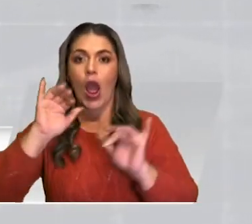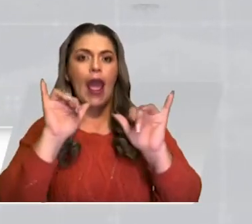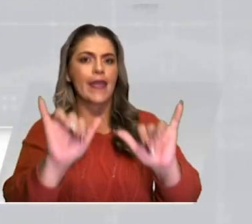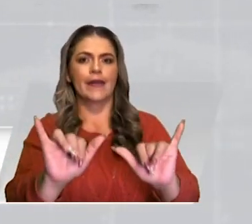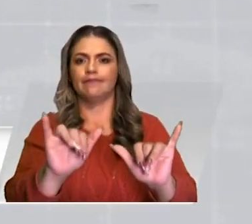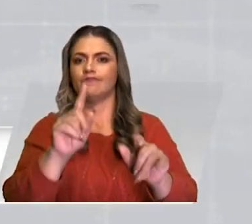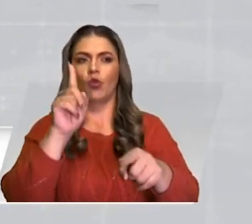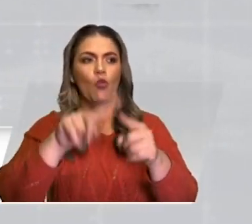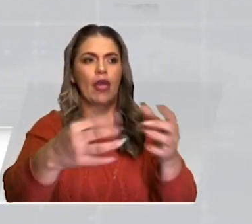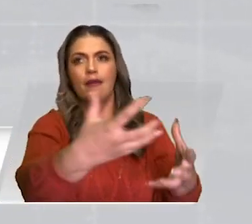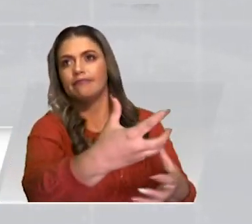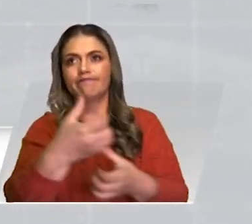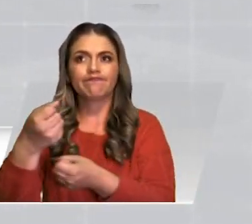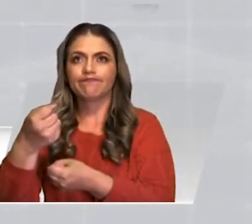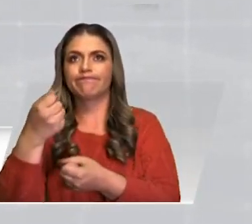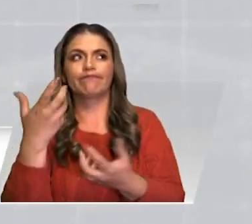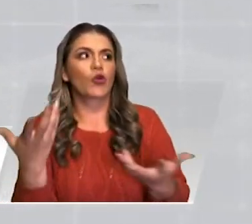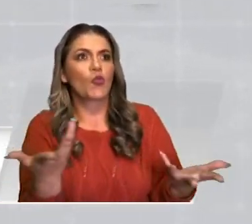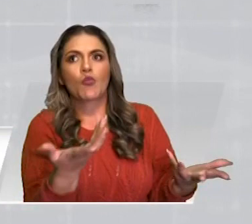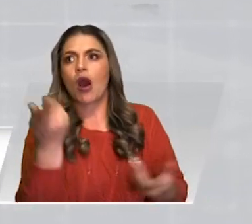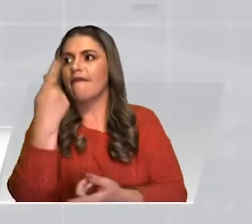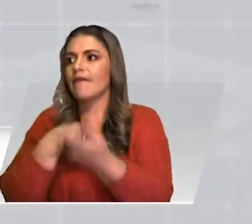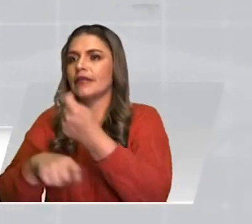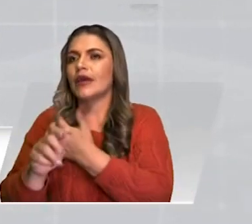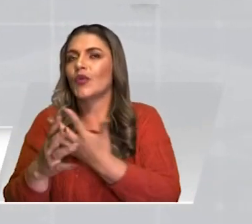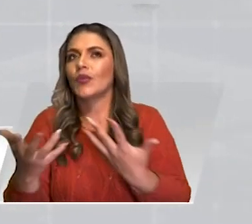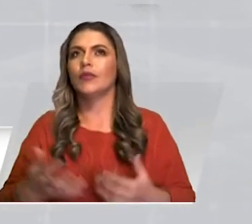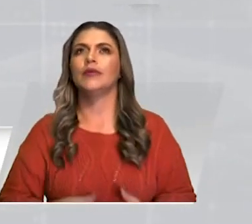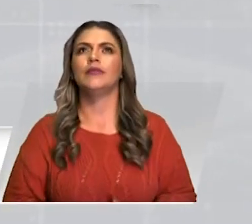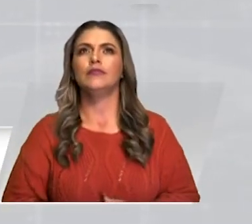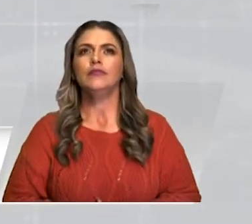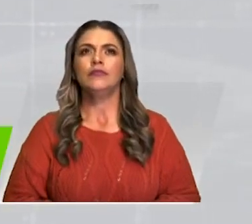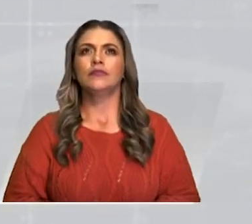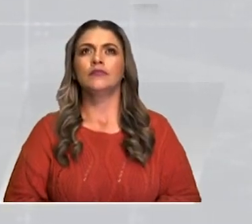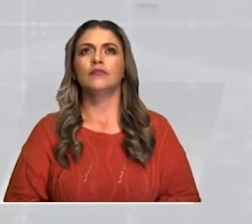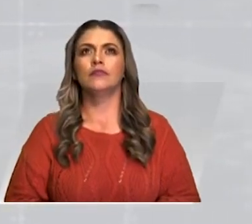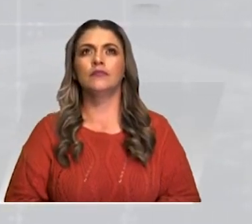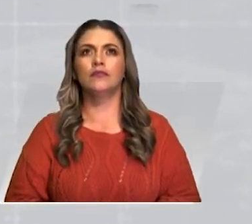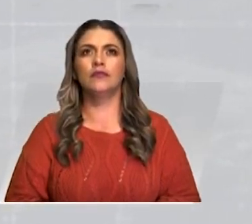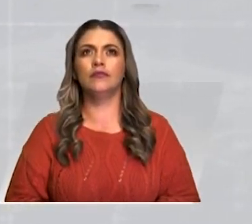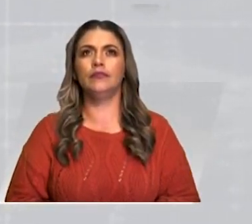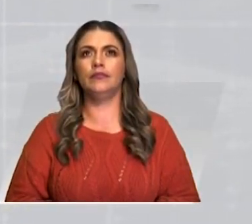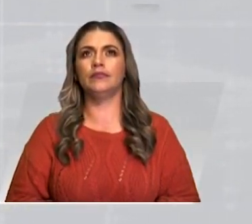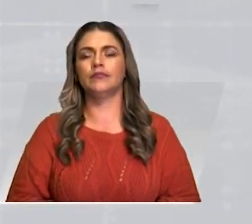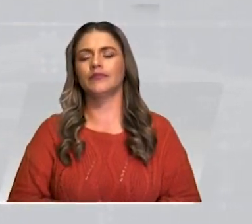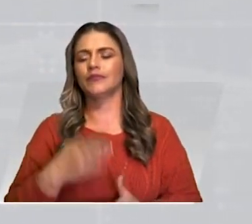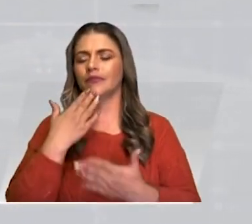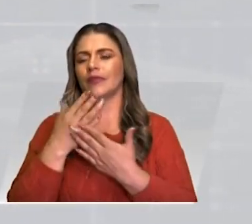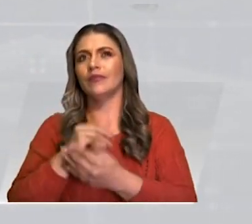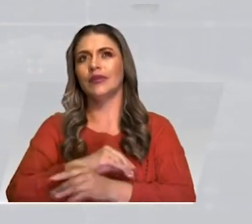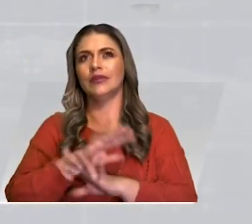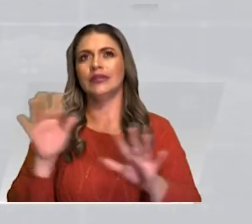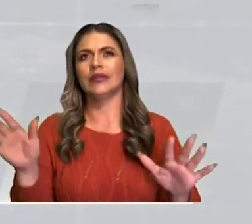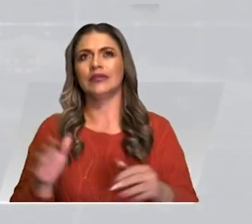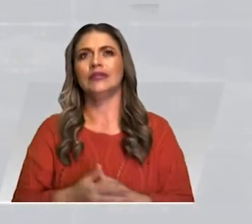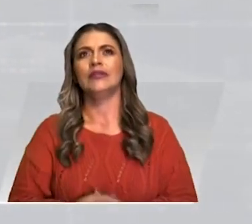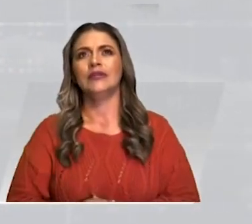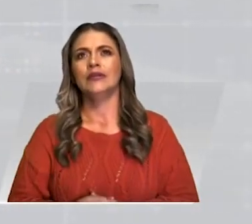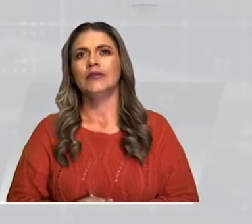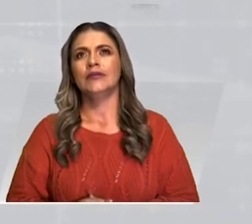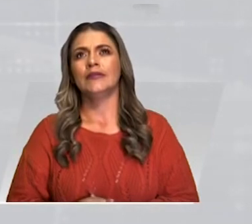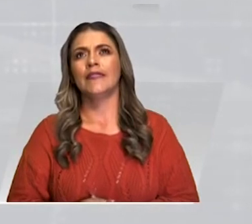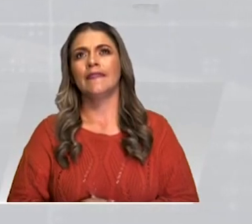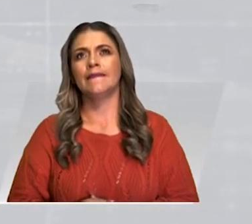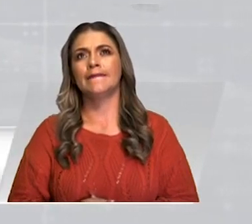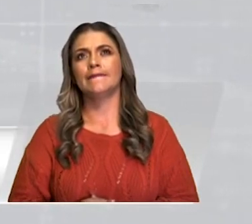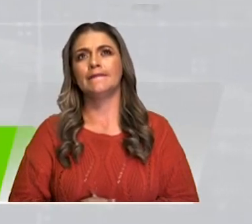por ahora sin posibilidades de comercialización. Señor alcalde, muy buenos días. Tenga usted buenos días en el municipio